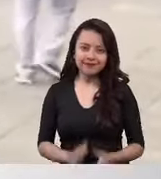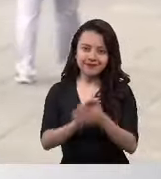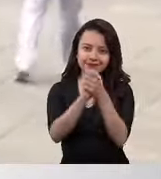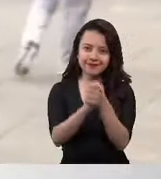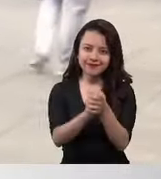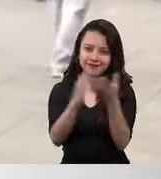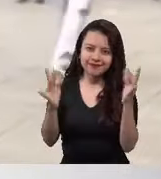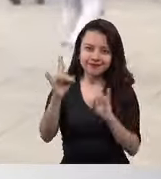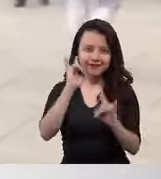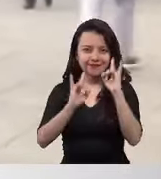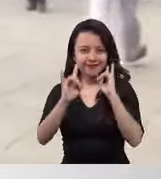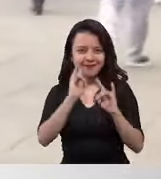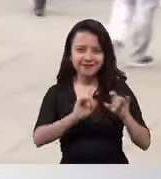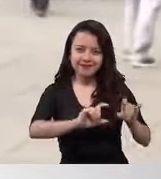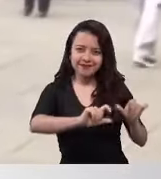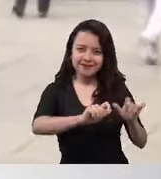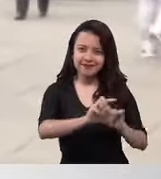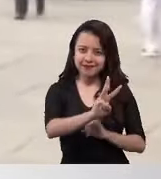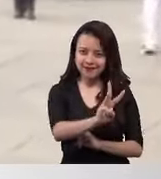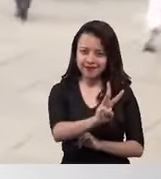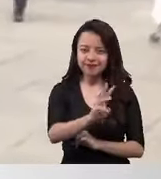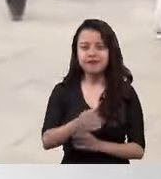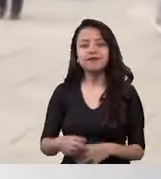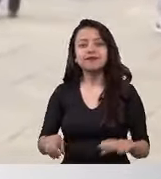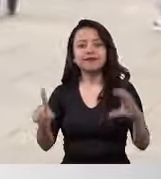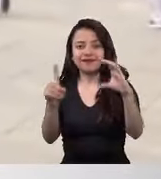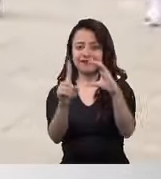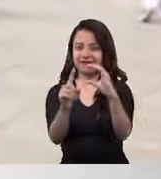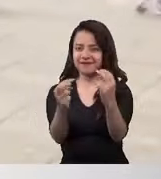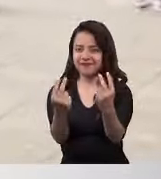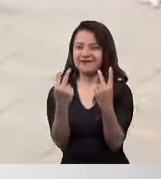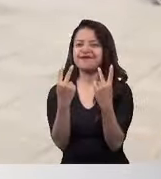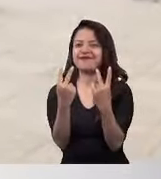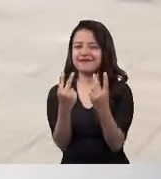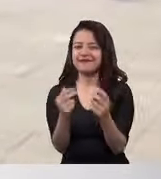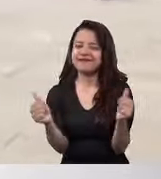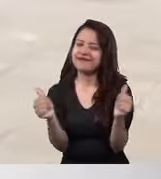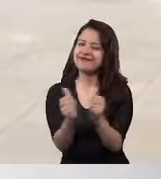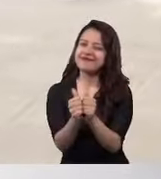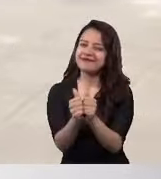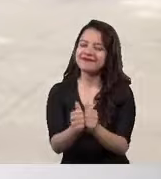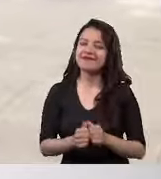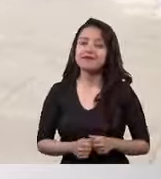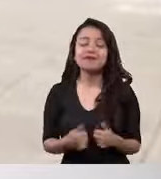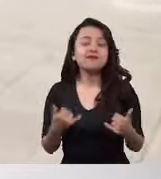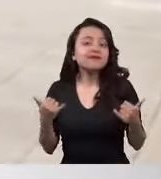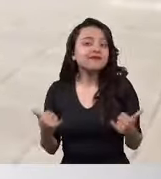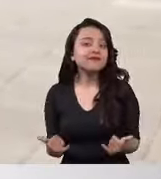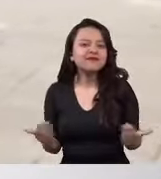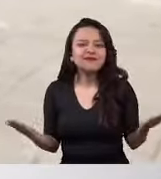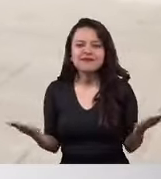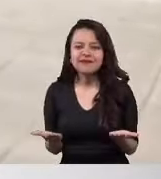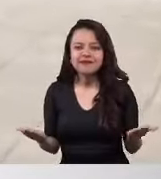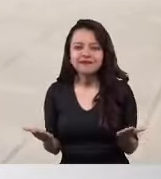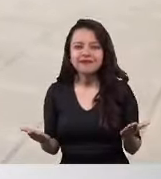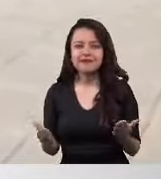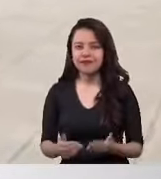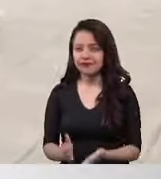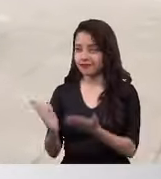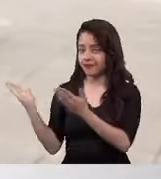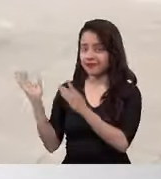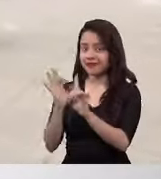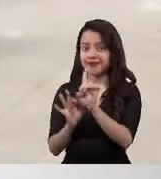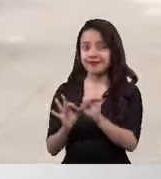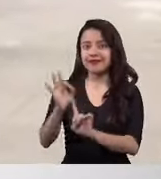la W Radio, también a nuestros televidentes de Canal 1 o Más Compañía, hoy los saludo con 17 grados